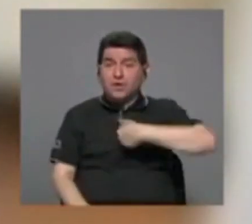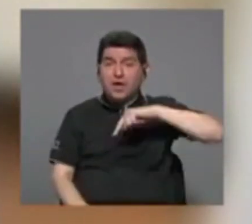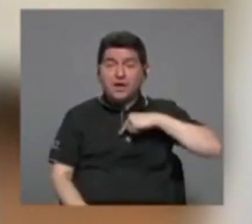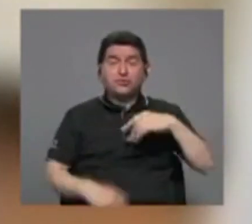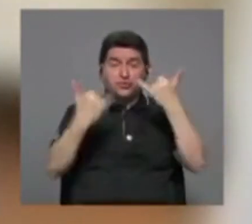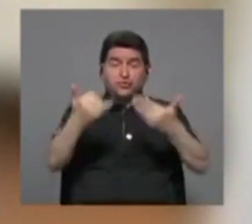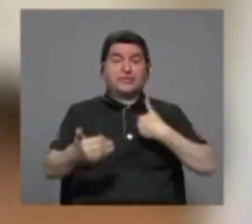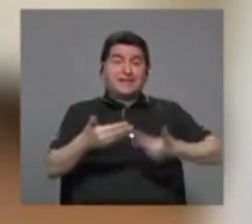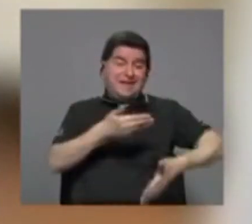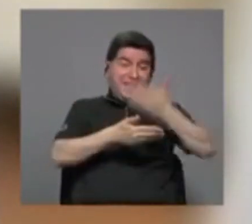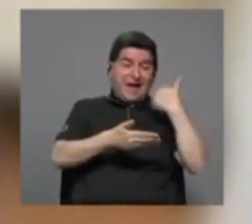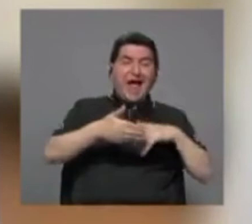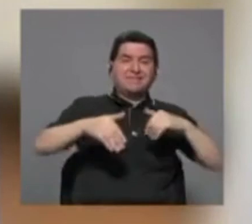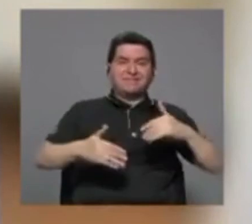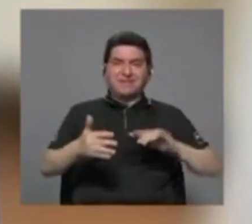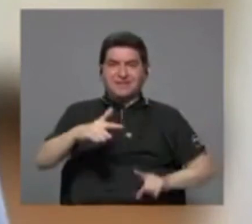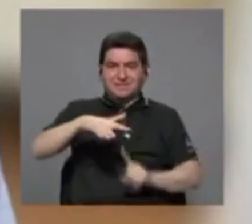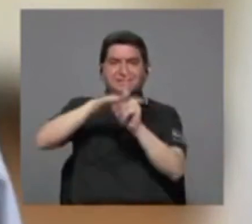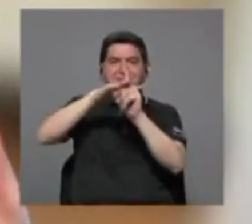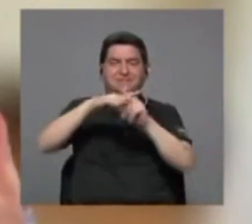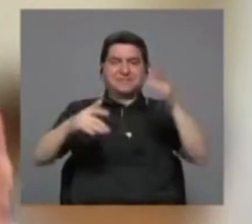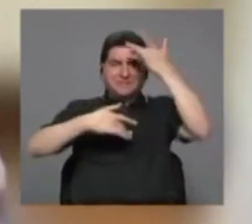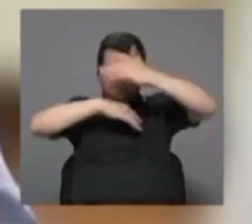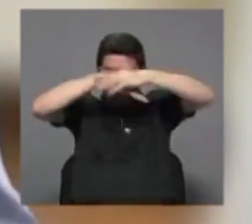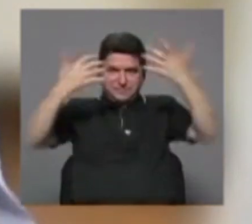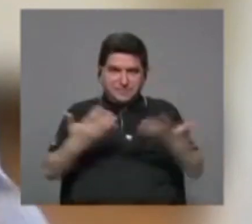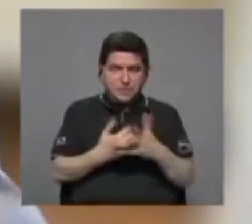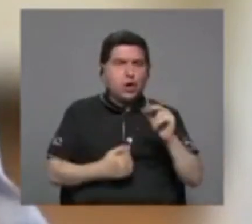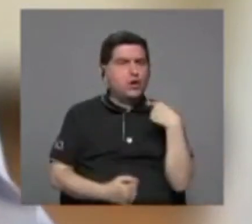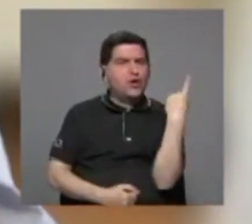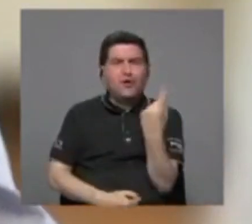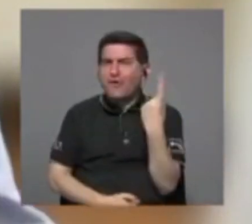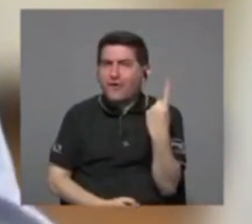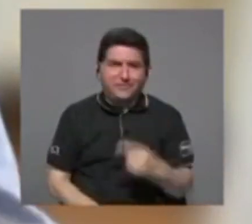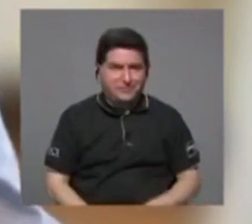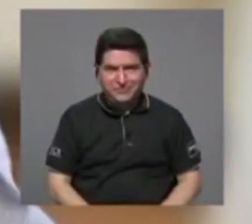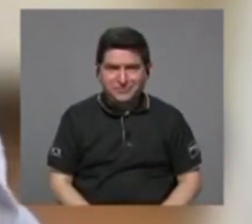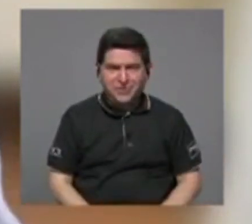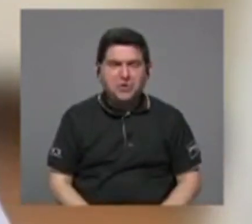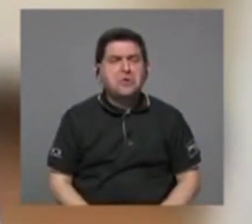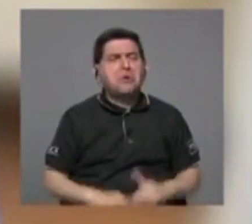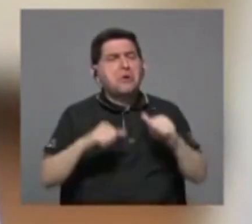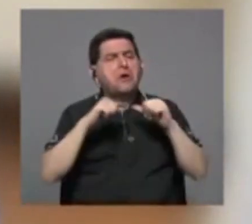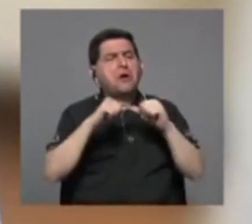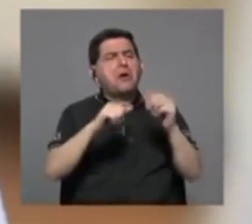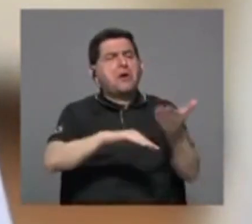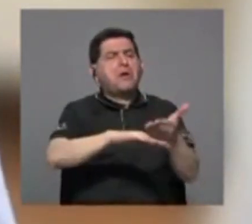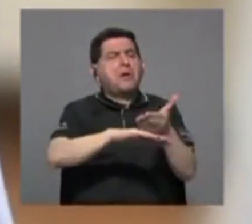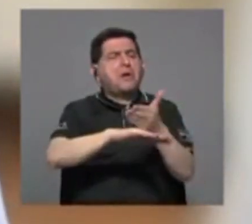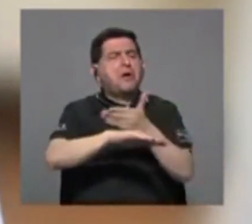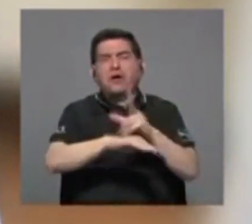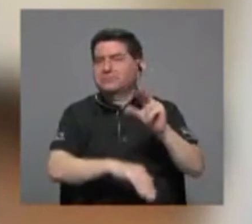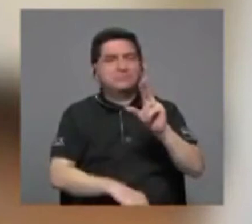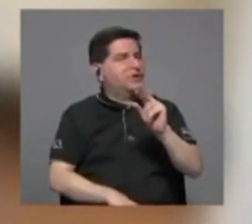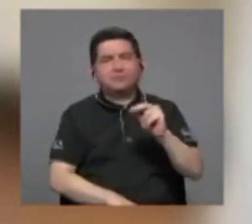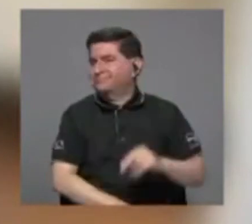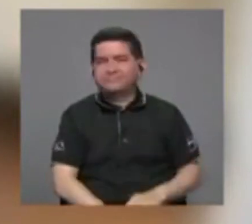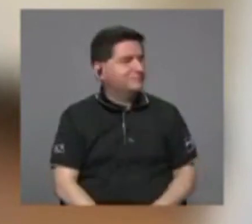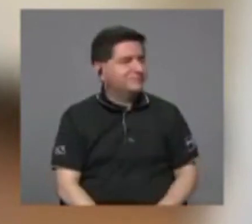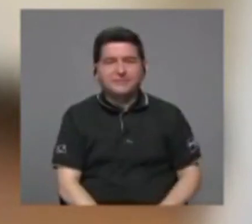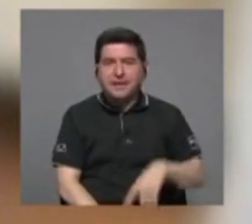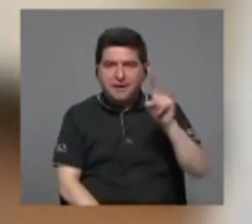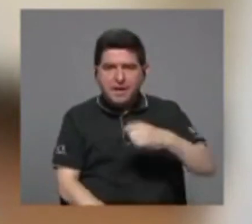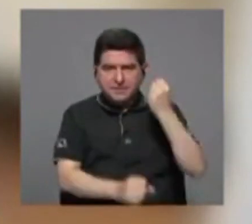pandemia. Entonces diría, bueno, no alcanza con simplemente dejar que transcurra la recuperación, sino que hay que hacer